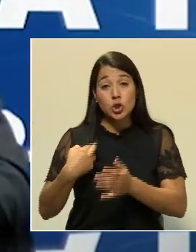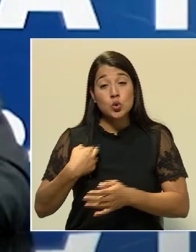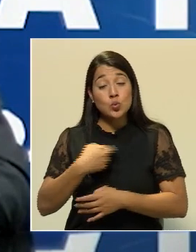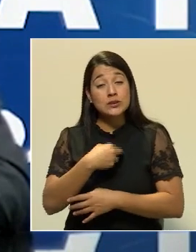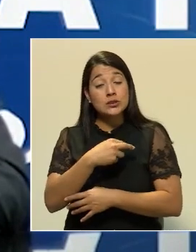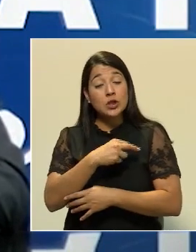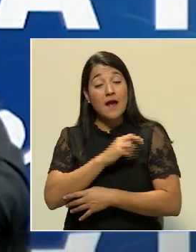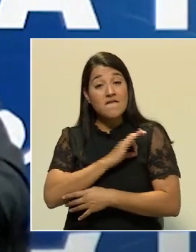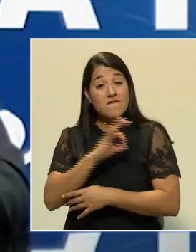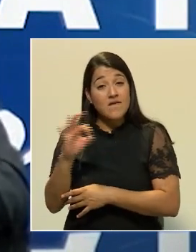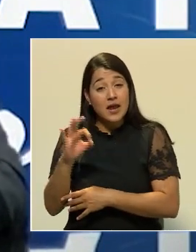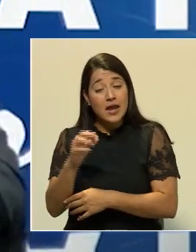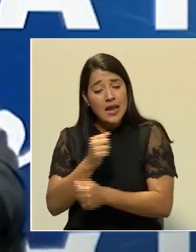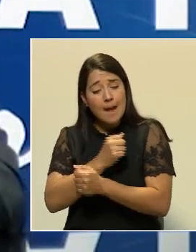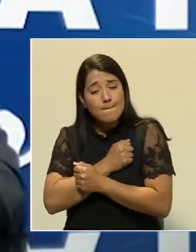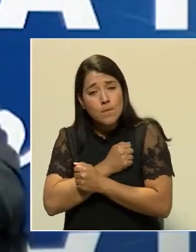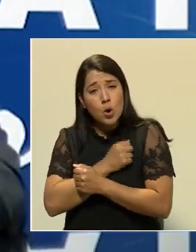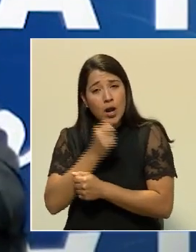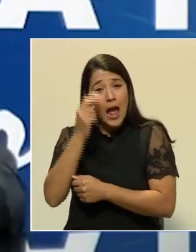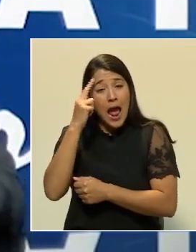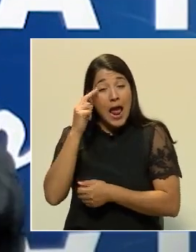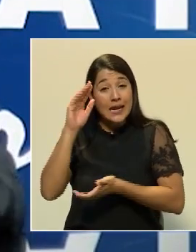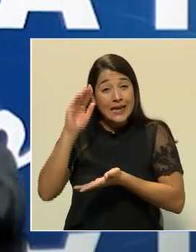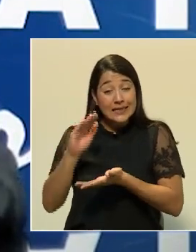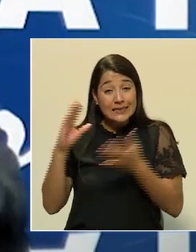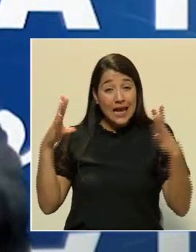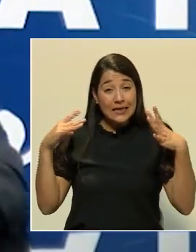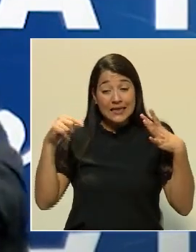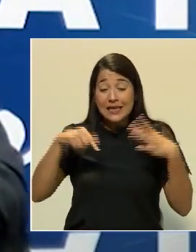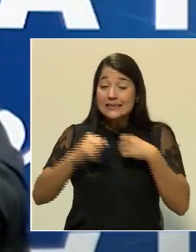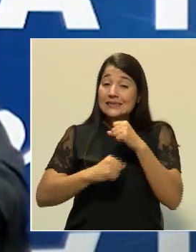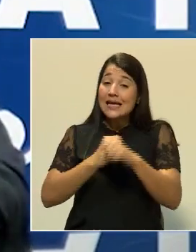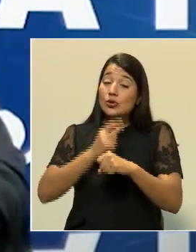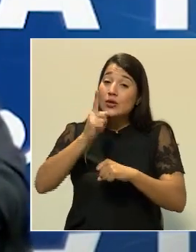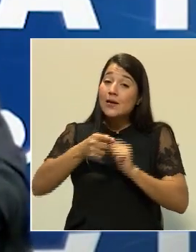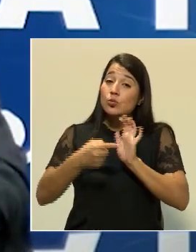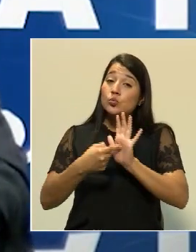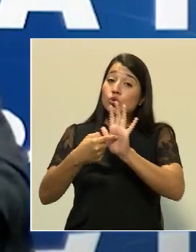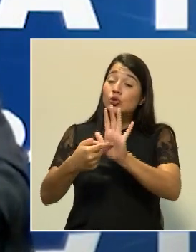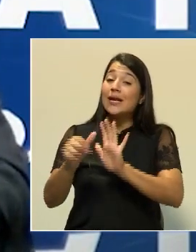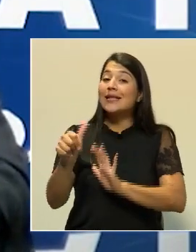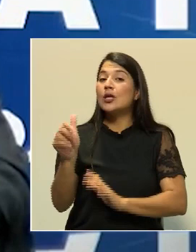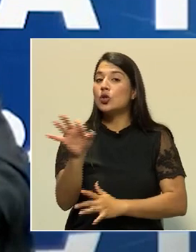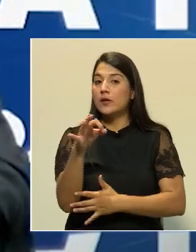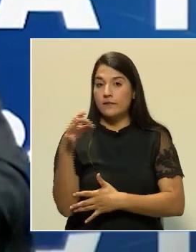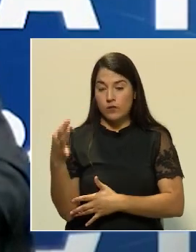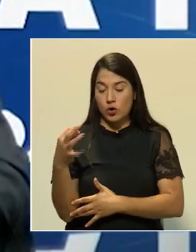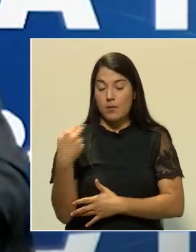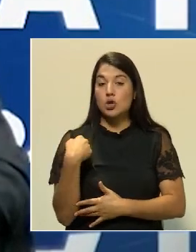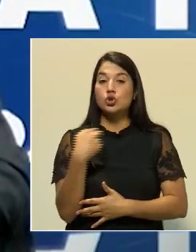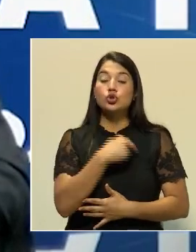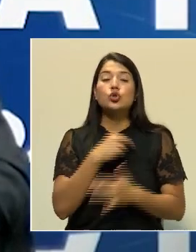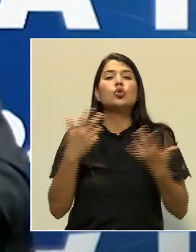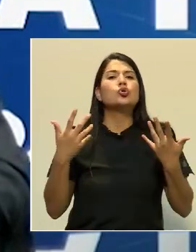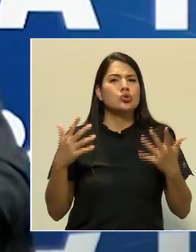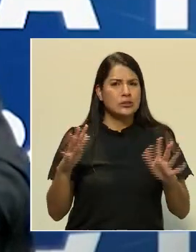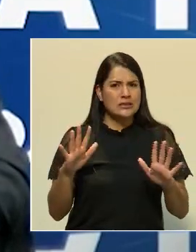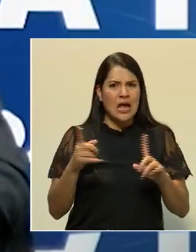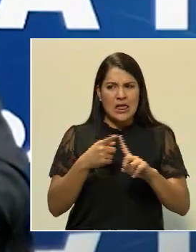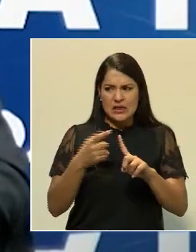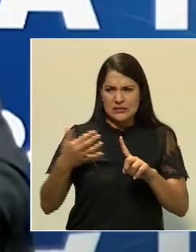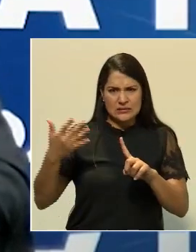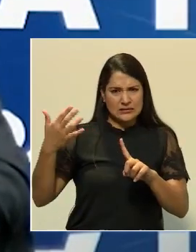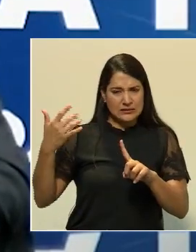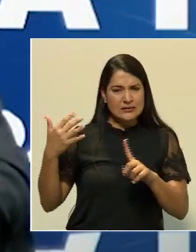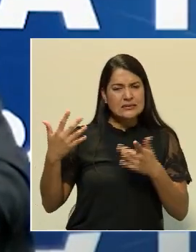la Negrita de los Ángeles se debe expresar este año en otras formas diversas. Hemos propuesto ya desde hace